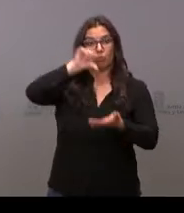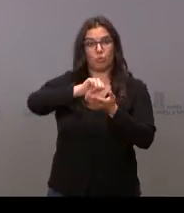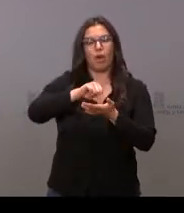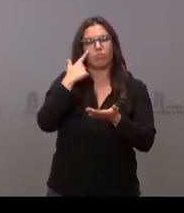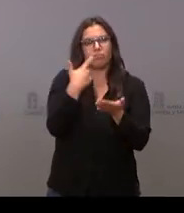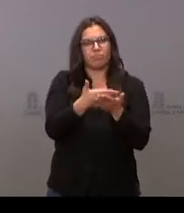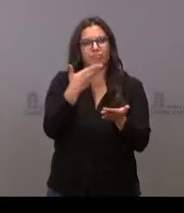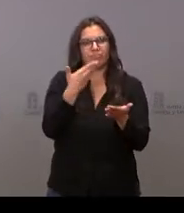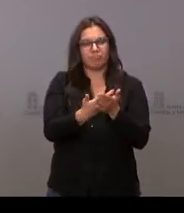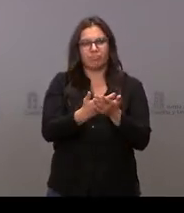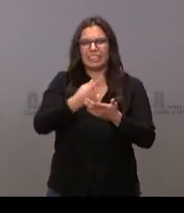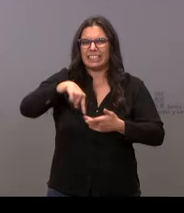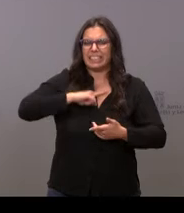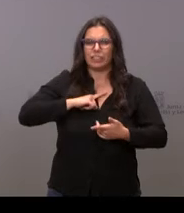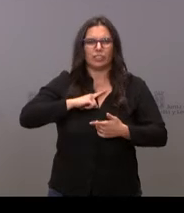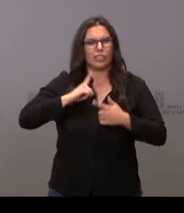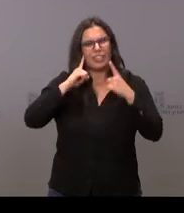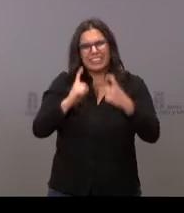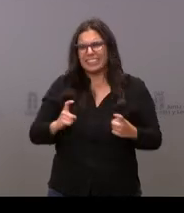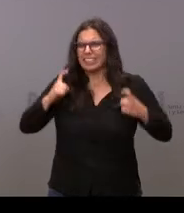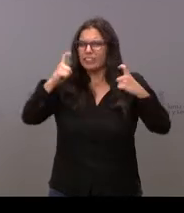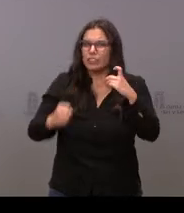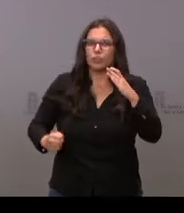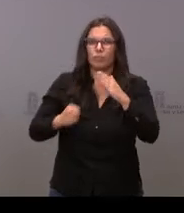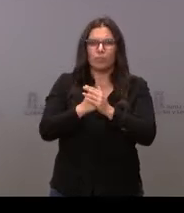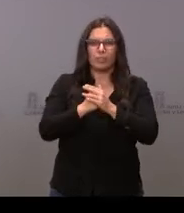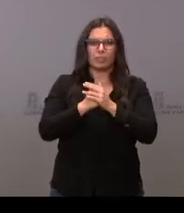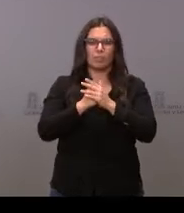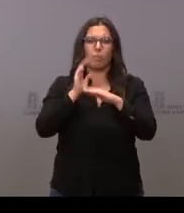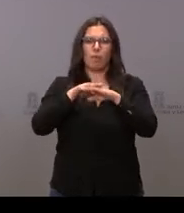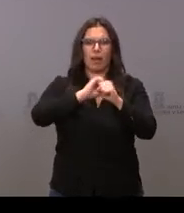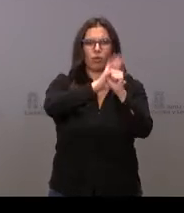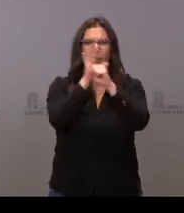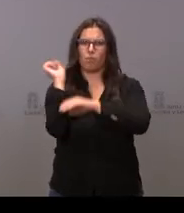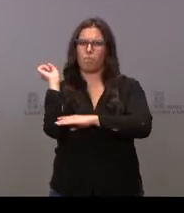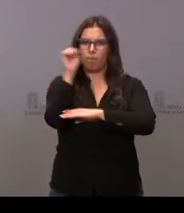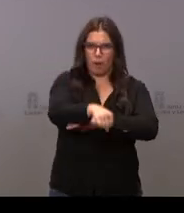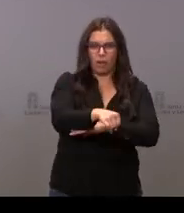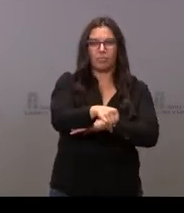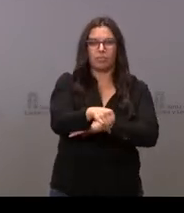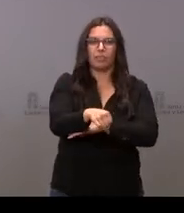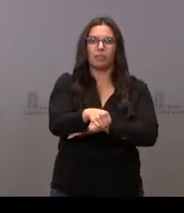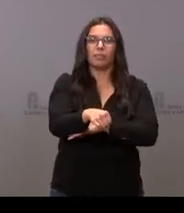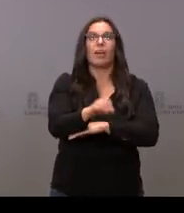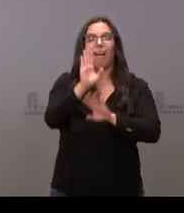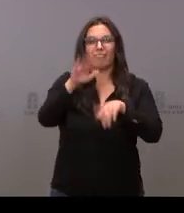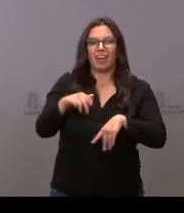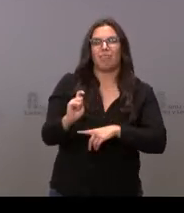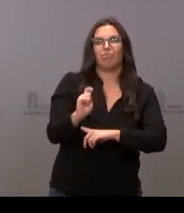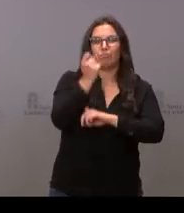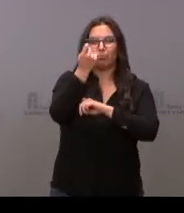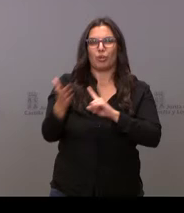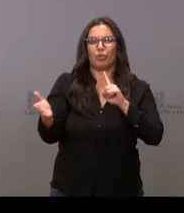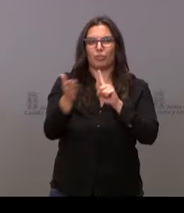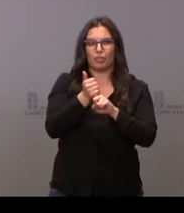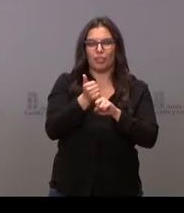pusimos todo de nuestra parte para vencer la pandemia y que lo estamos consiguiendo si